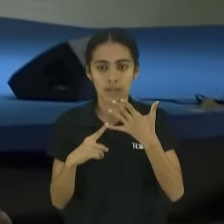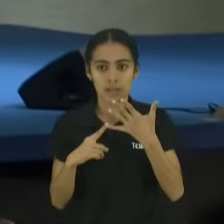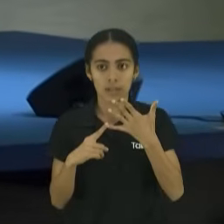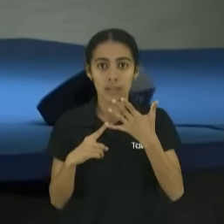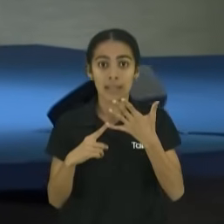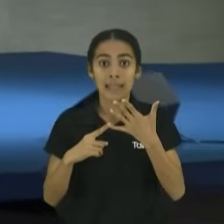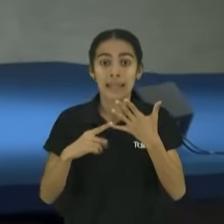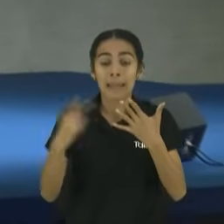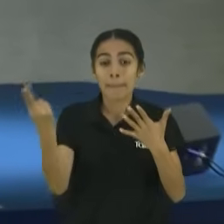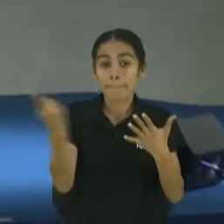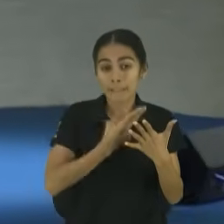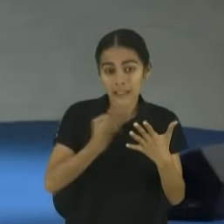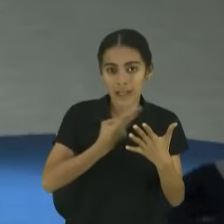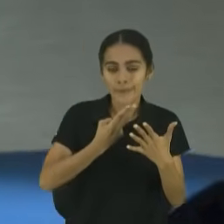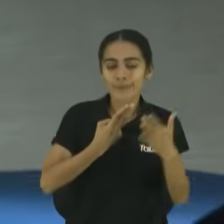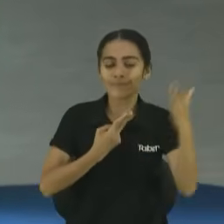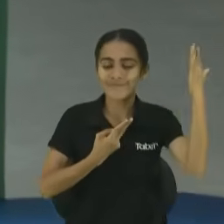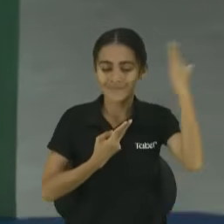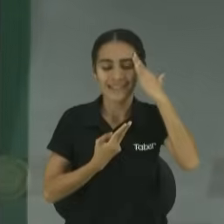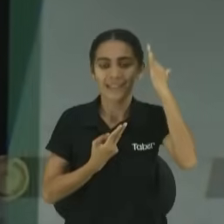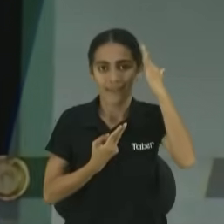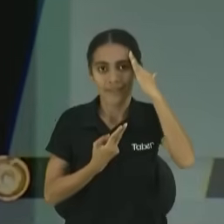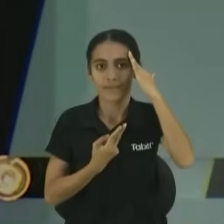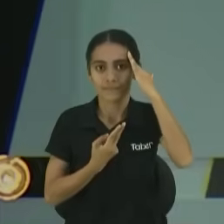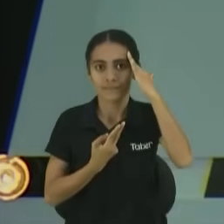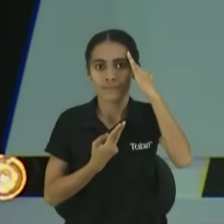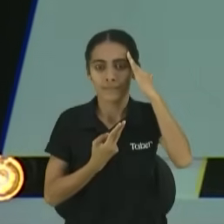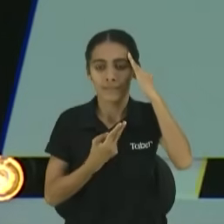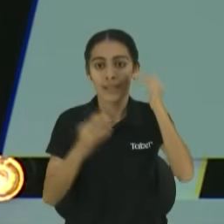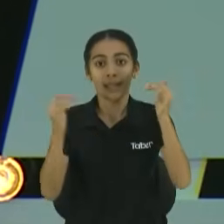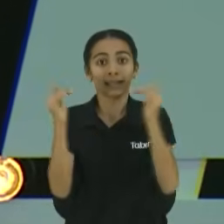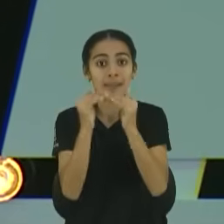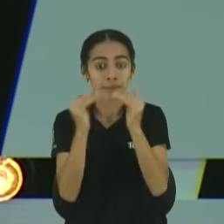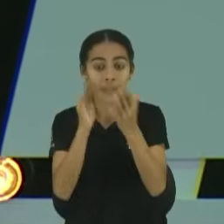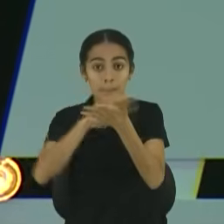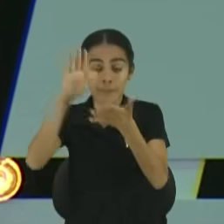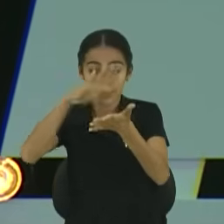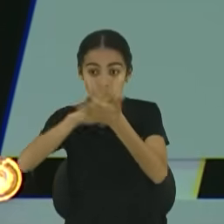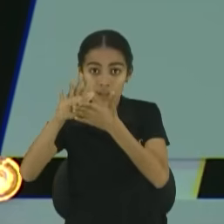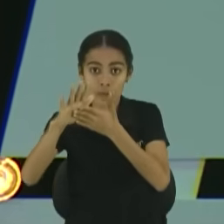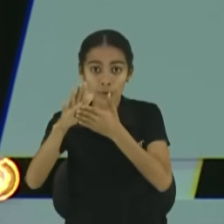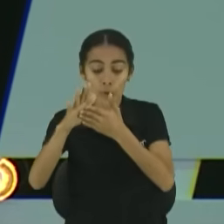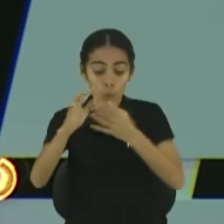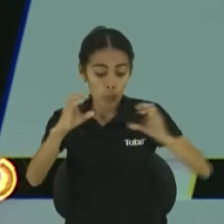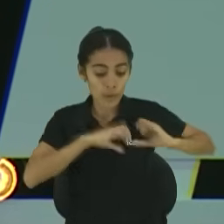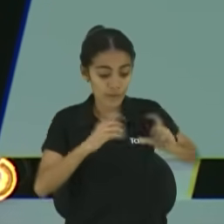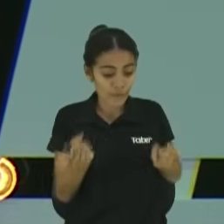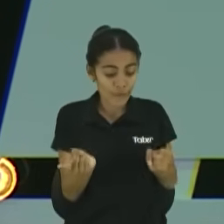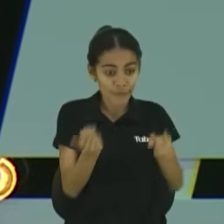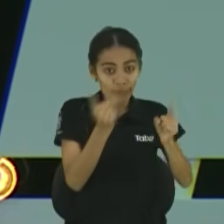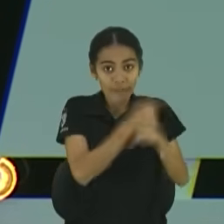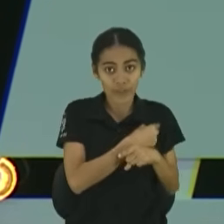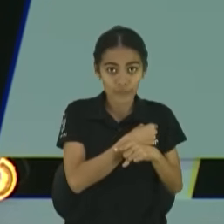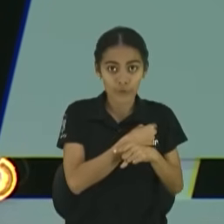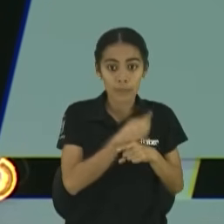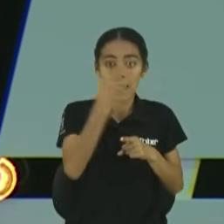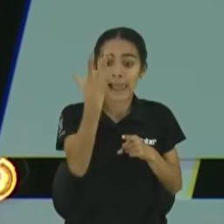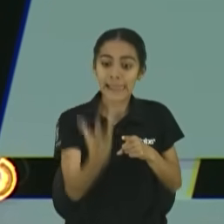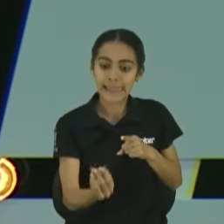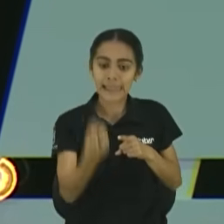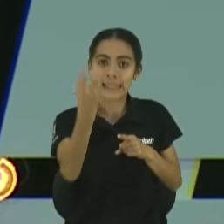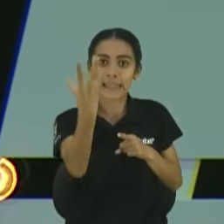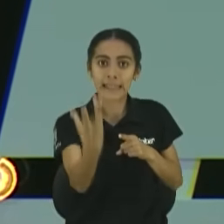convence de pecado. Y el Espíritu Santo es el encargado de transformar corazones un día a la